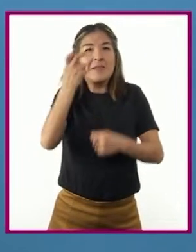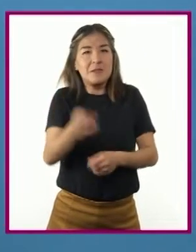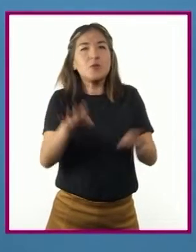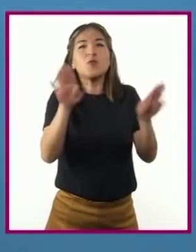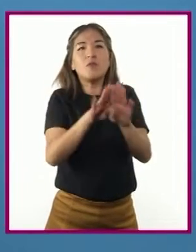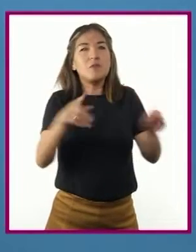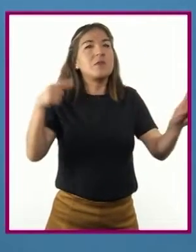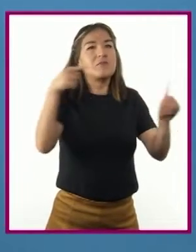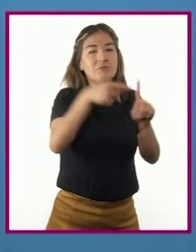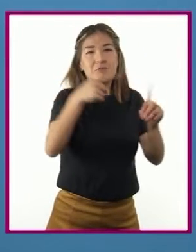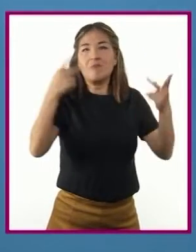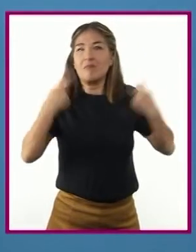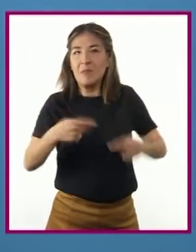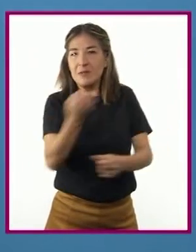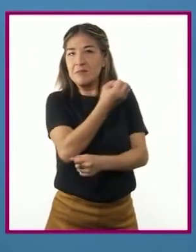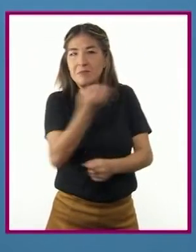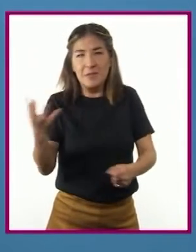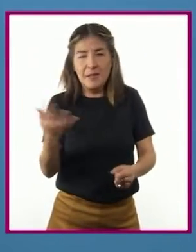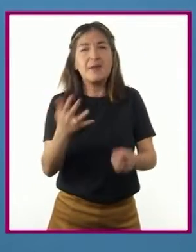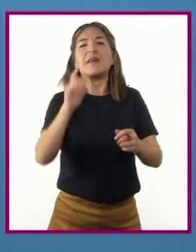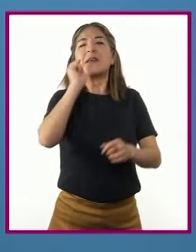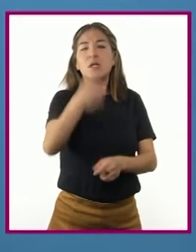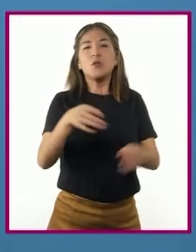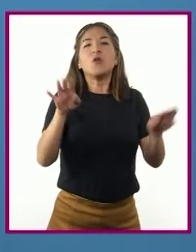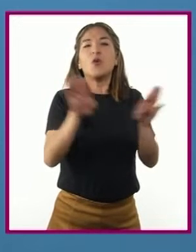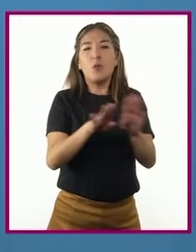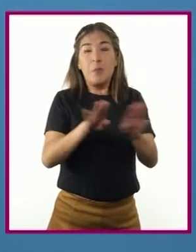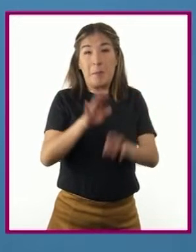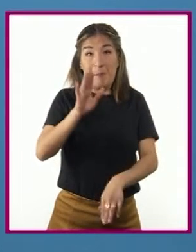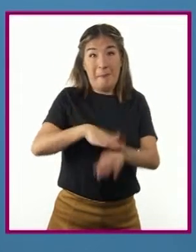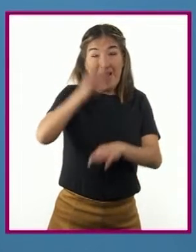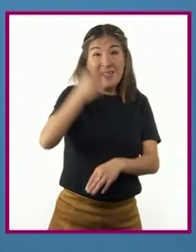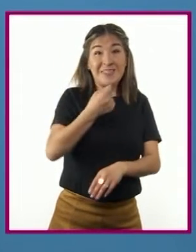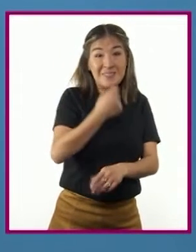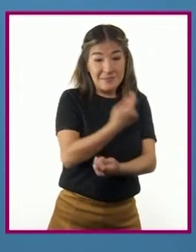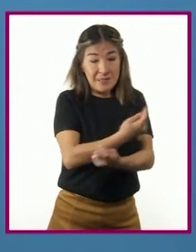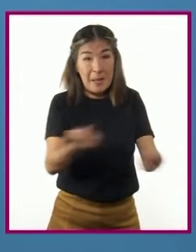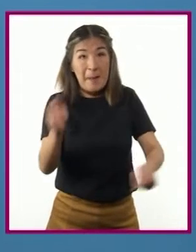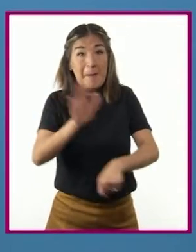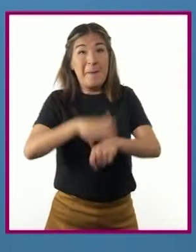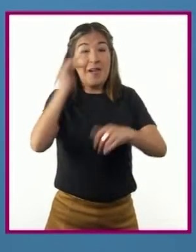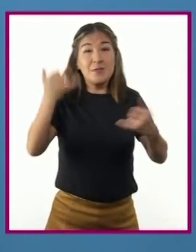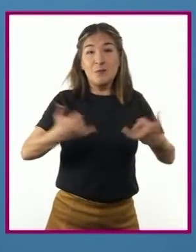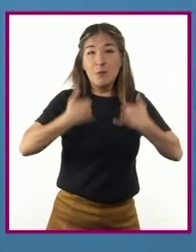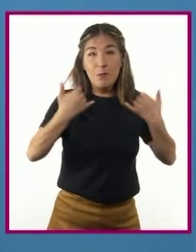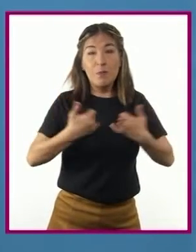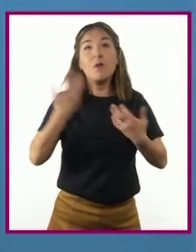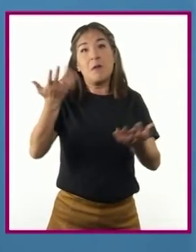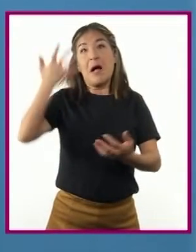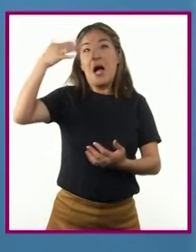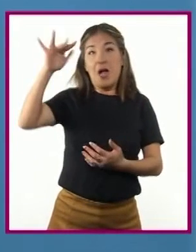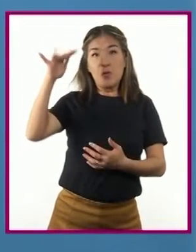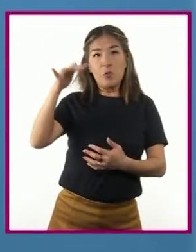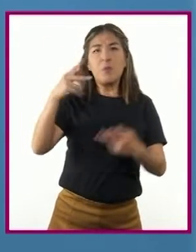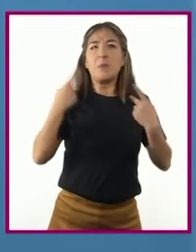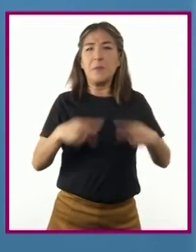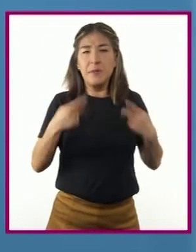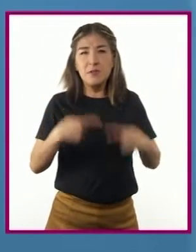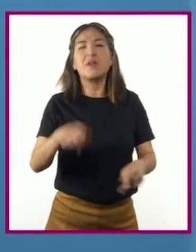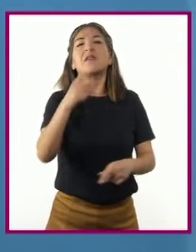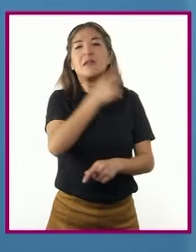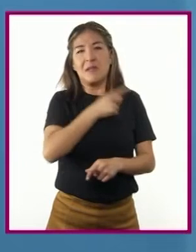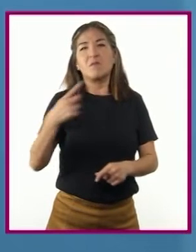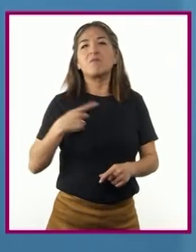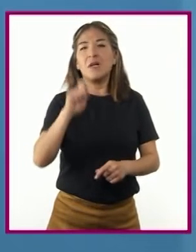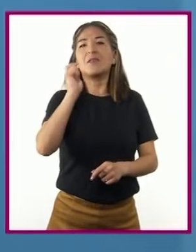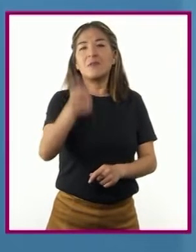su composición poblacional. Tener más niños, más jóvenes o adultos depende principalmente